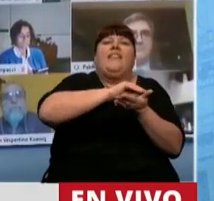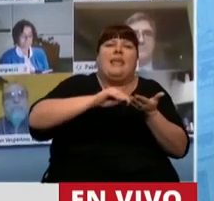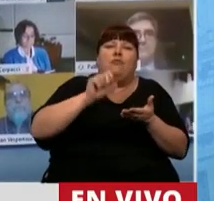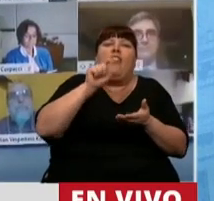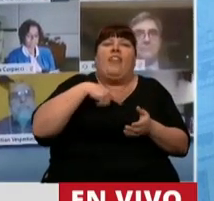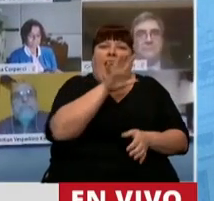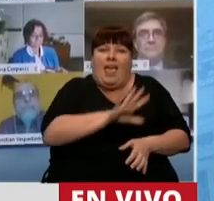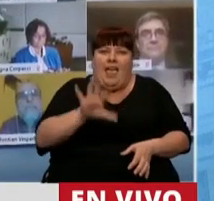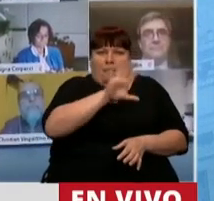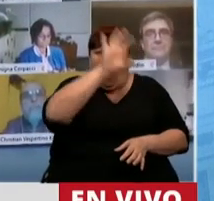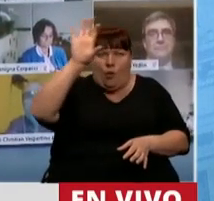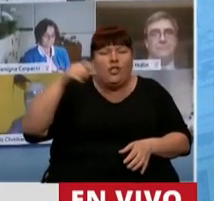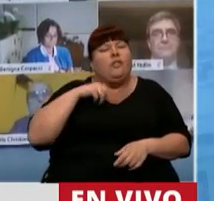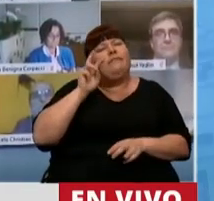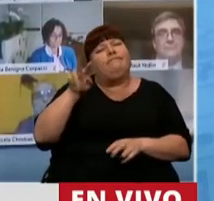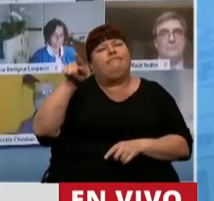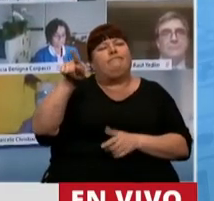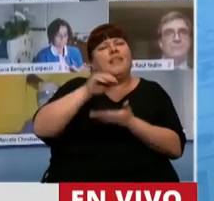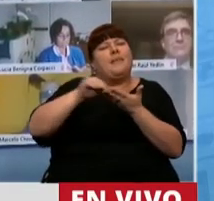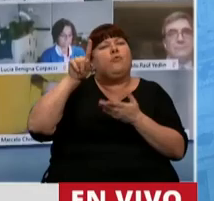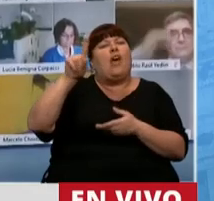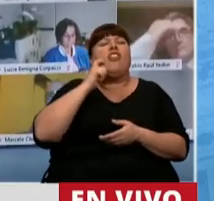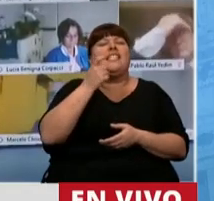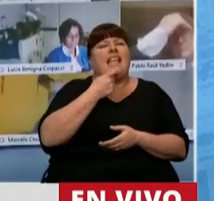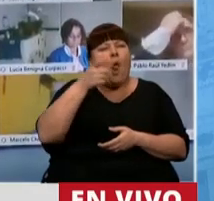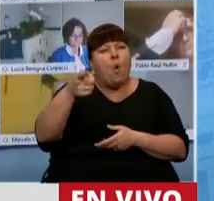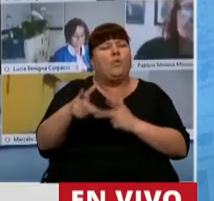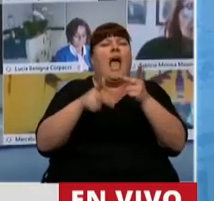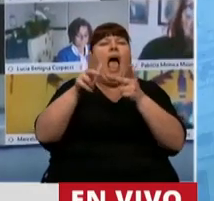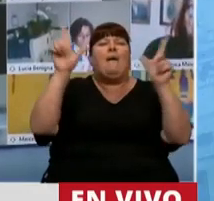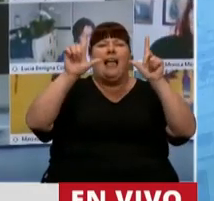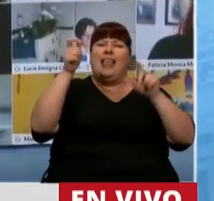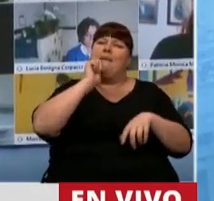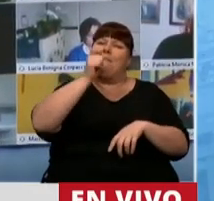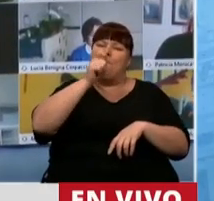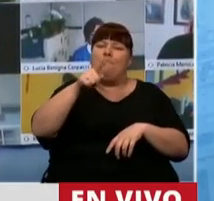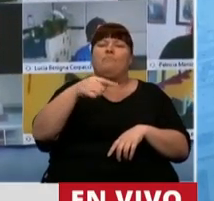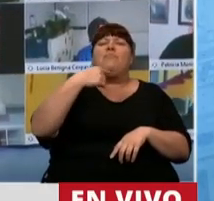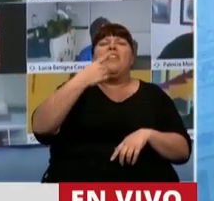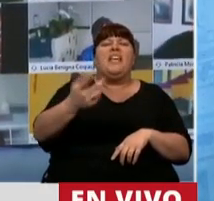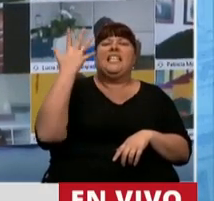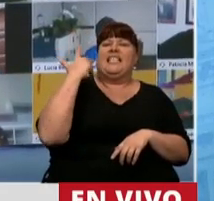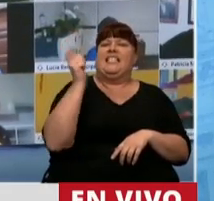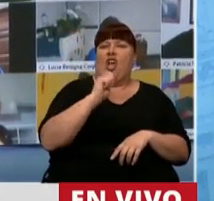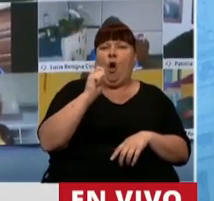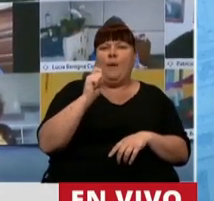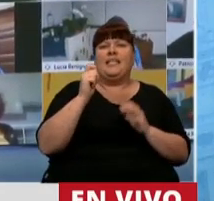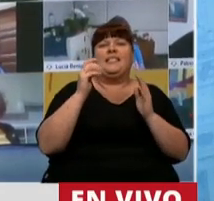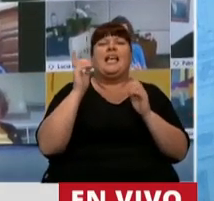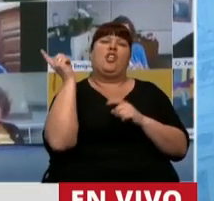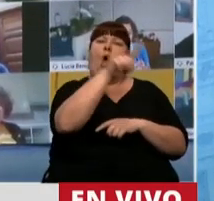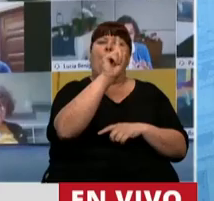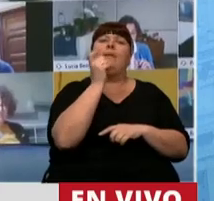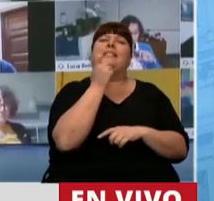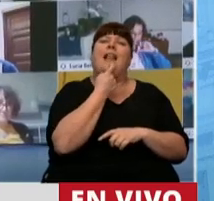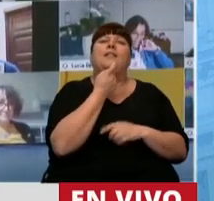del territorio. Hoy escuchaba a un diputado puntano hablar en la televisión diciendo que hace 5 meses no vuelve a su